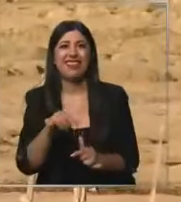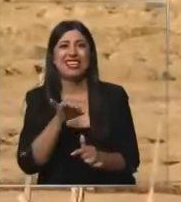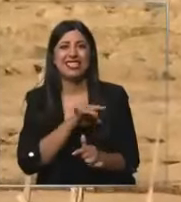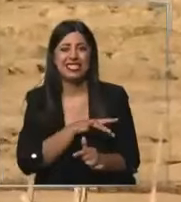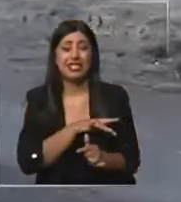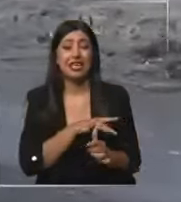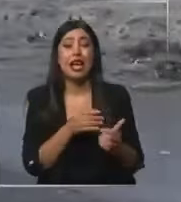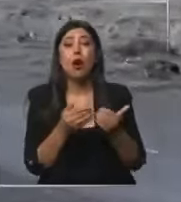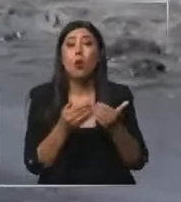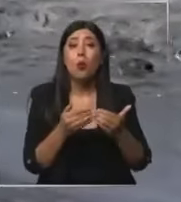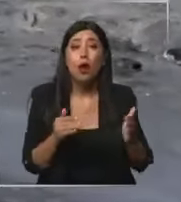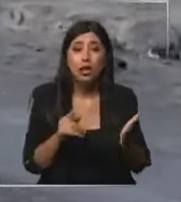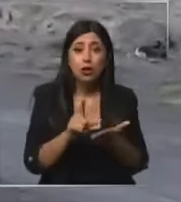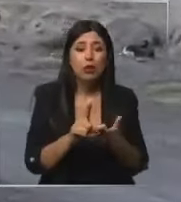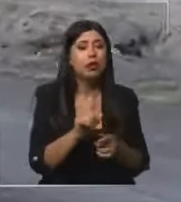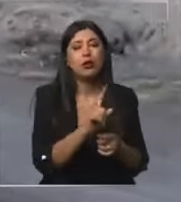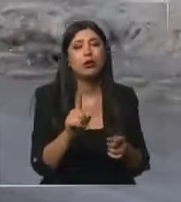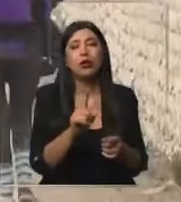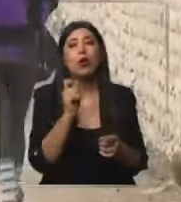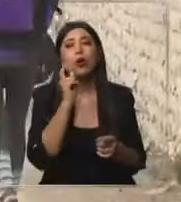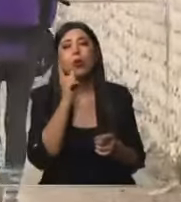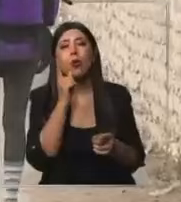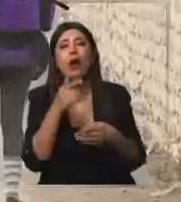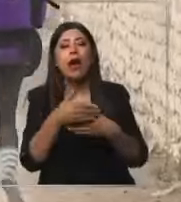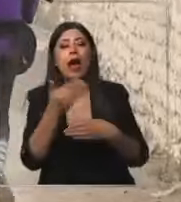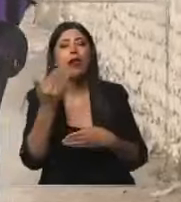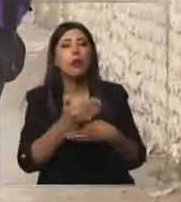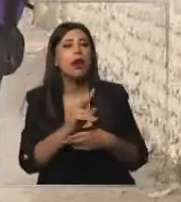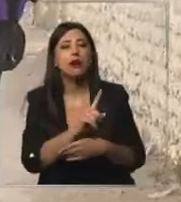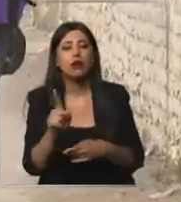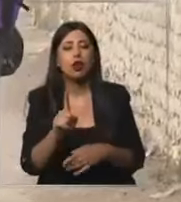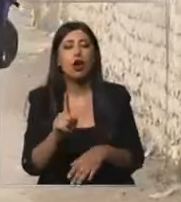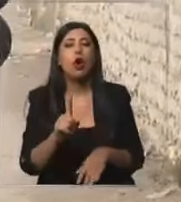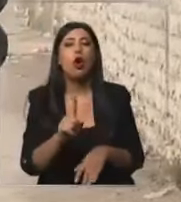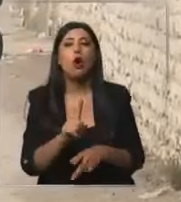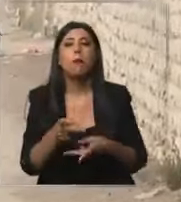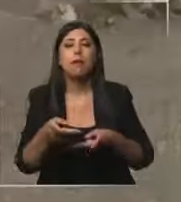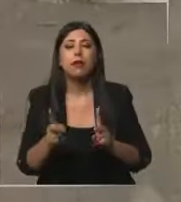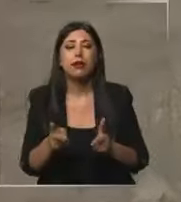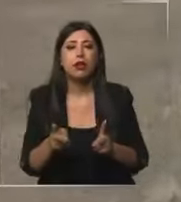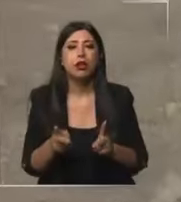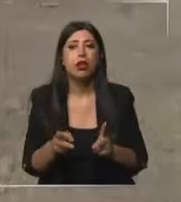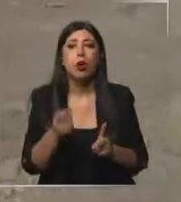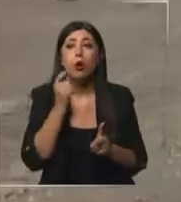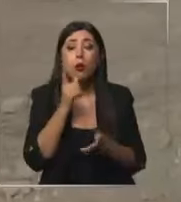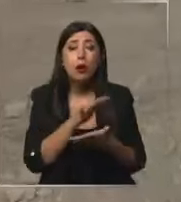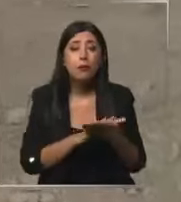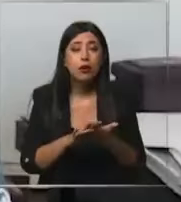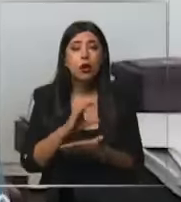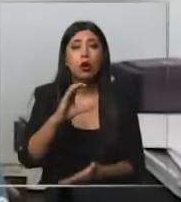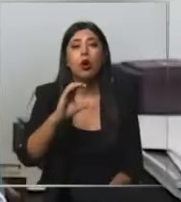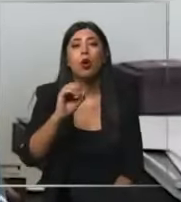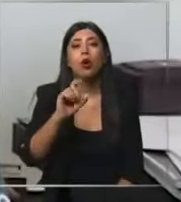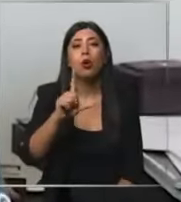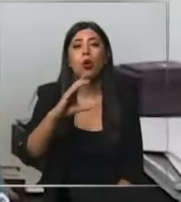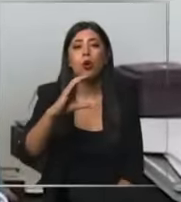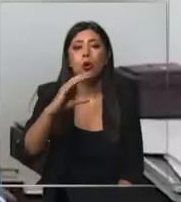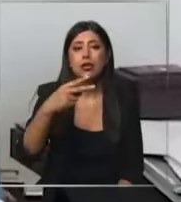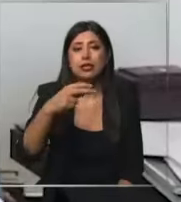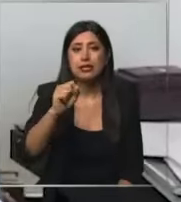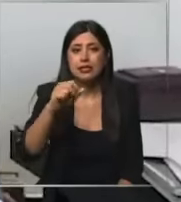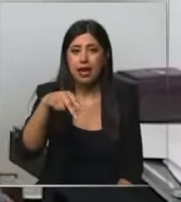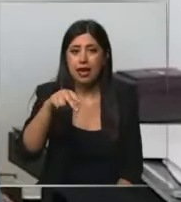ingreso, sino que a través de pasos no habilitados en nuestra frontera, como por ejemplo Colchane. Casos como este